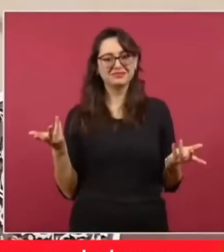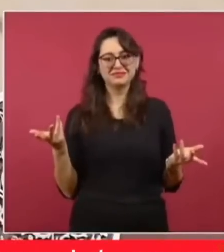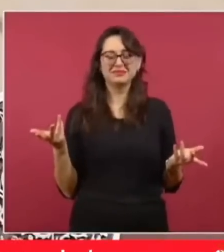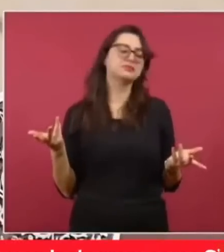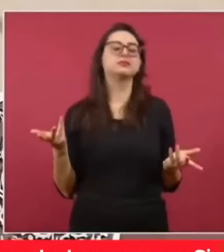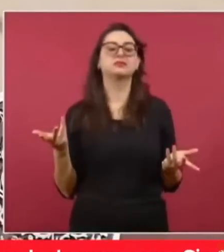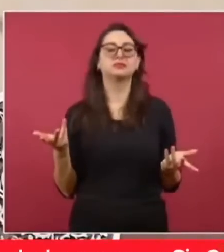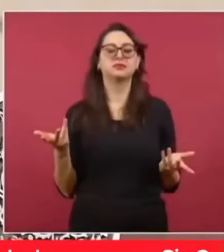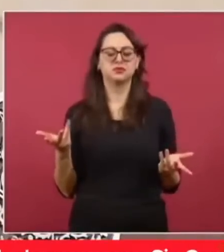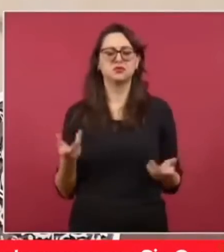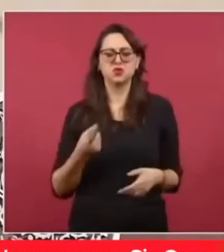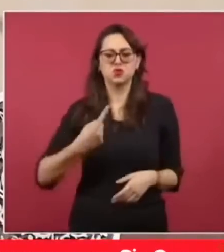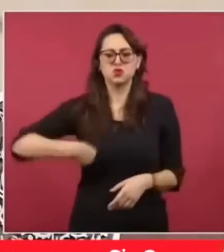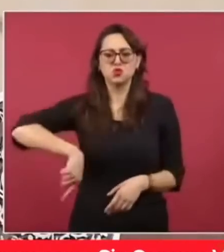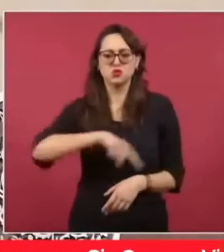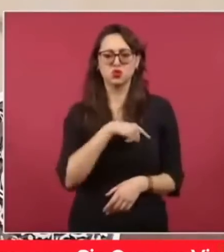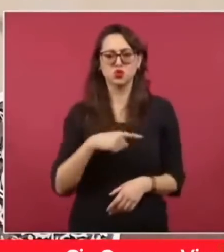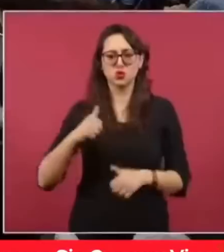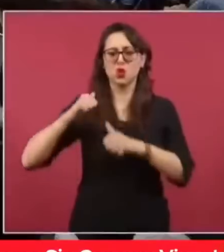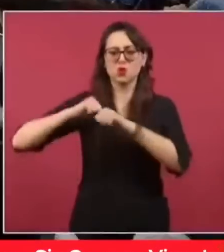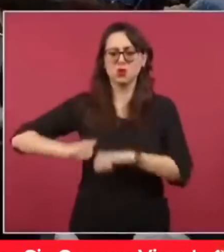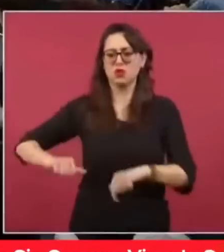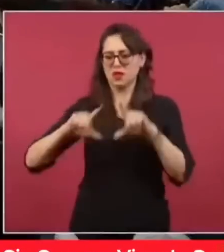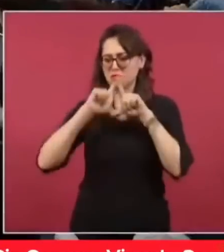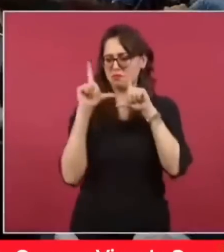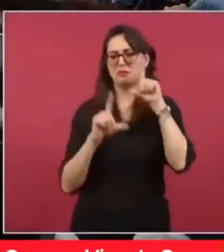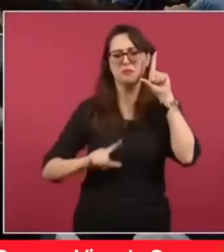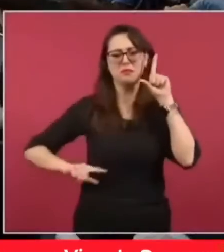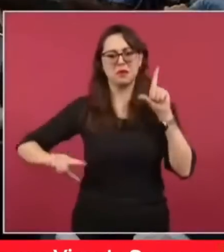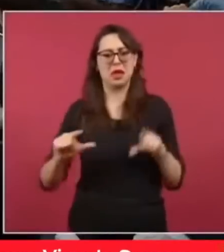Claro que tenemos responsabilidad porque somos autoridad,